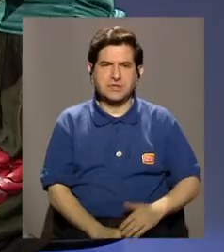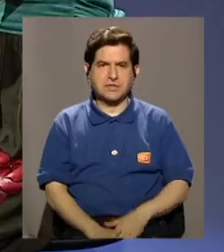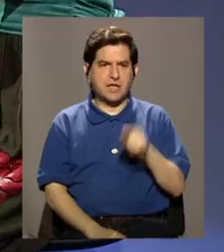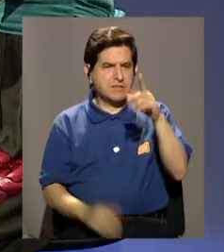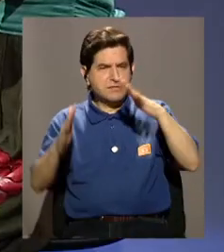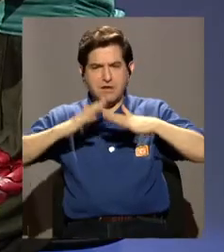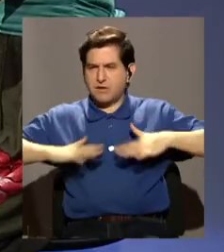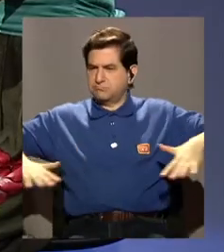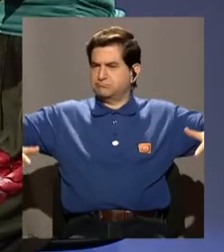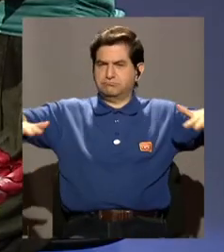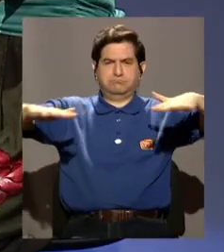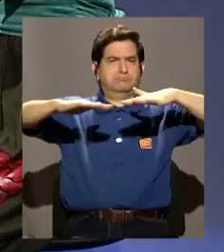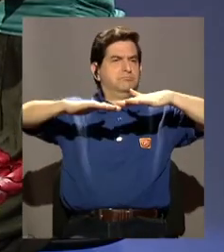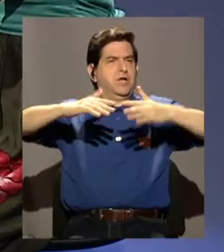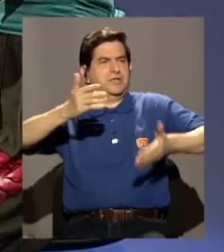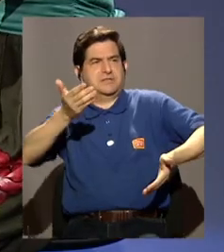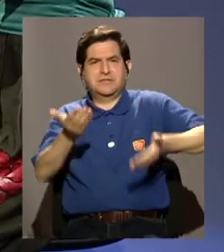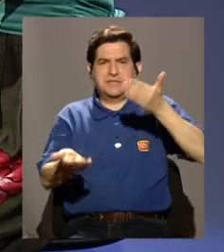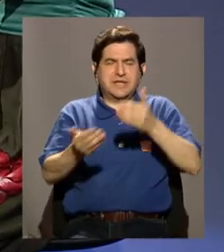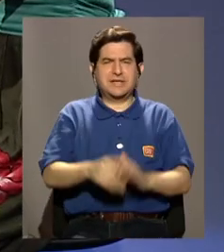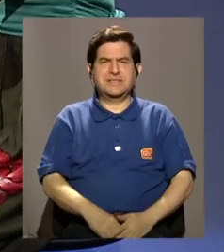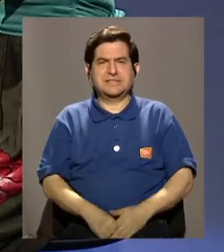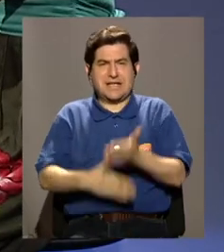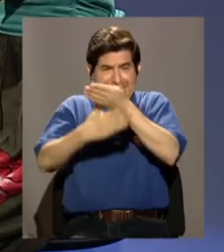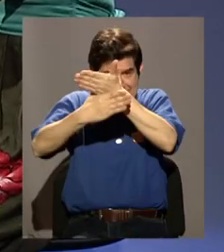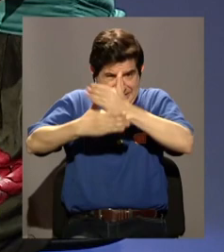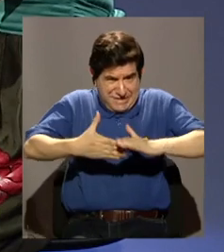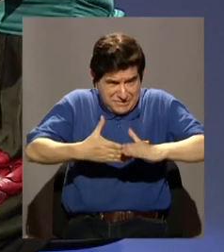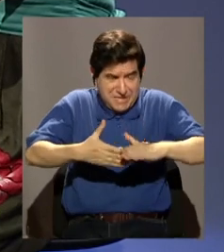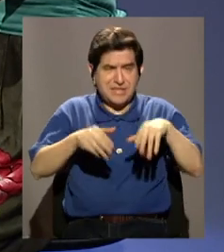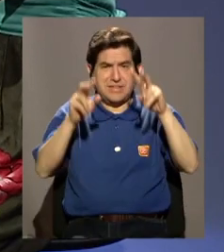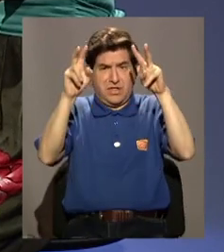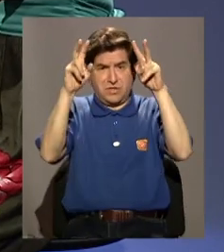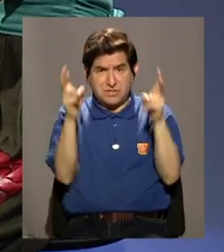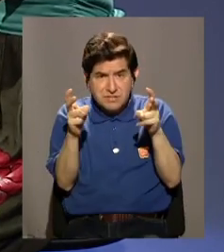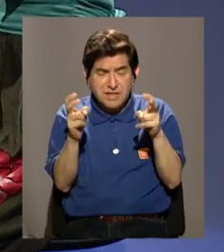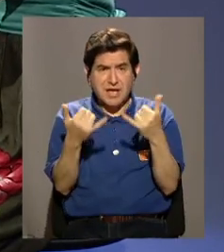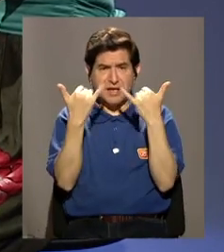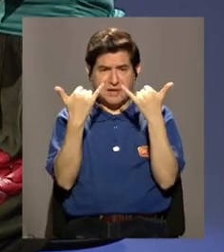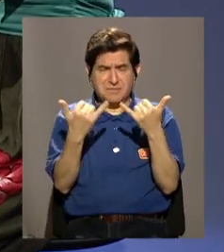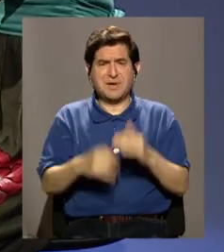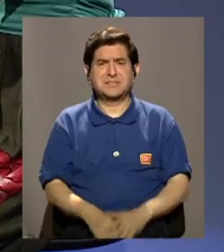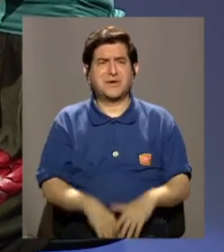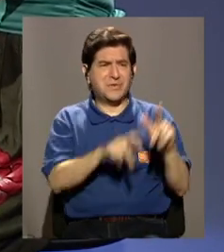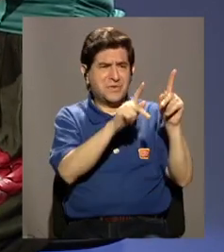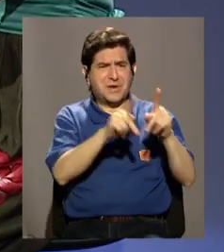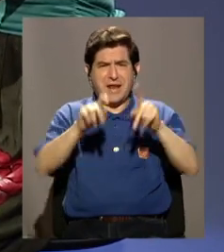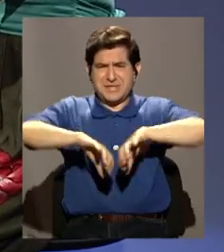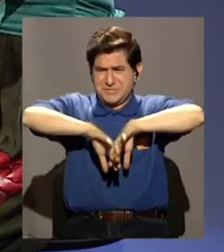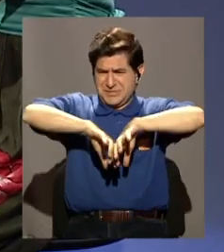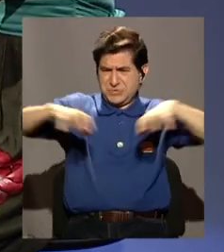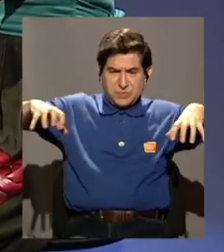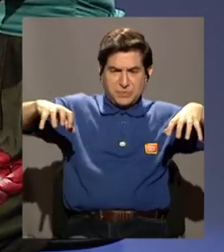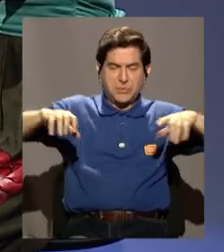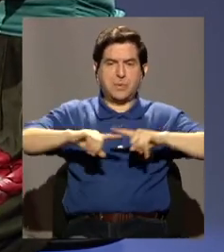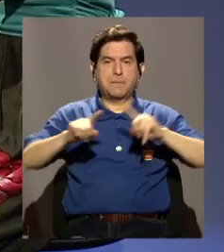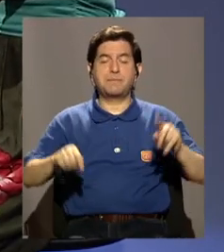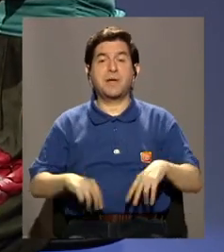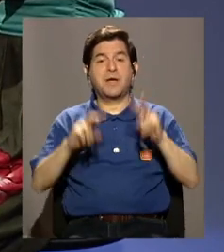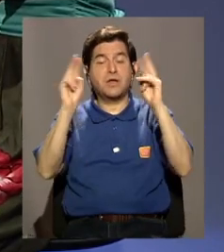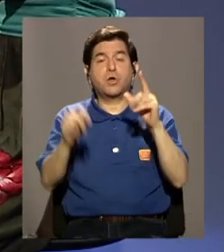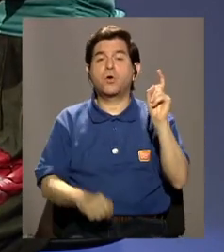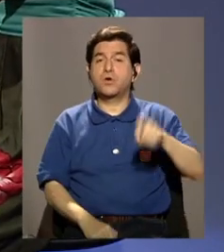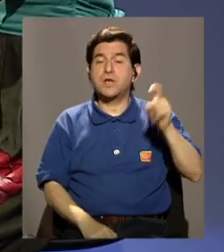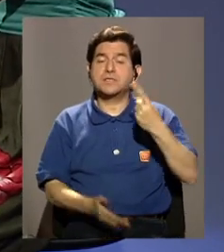crear un ambiente muy polarizado hay temas que están generando mucha polarización pero son temas